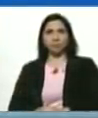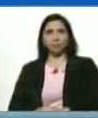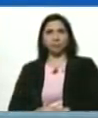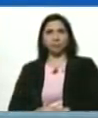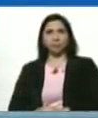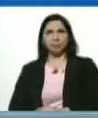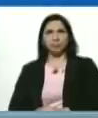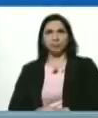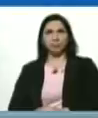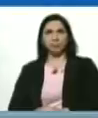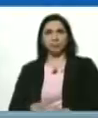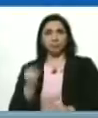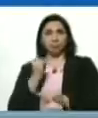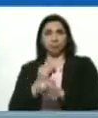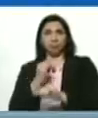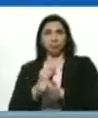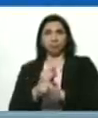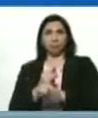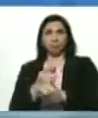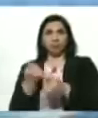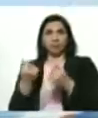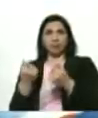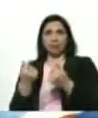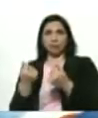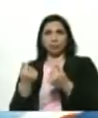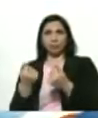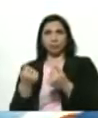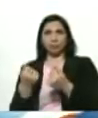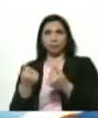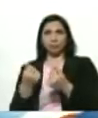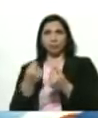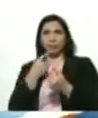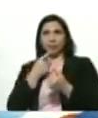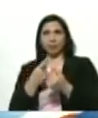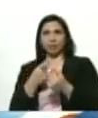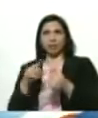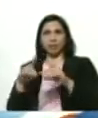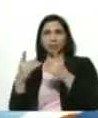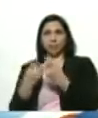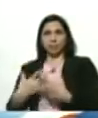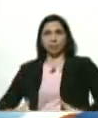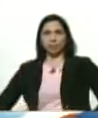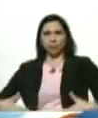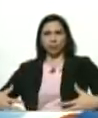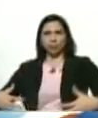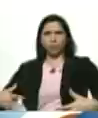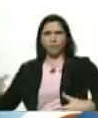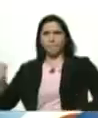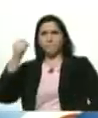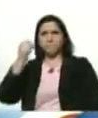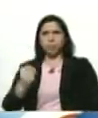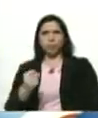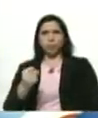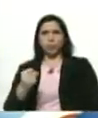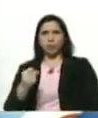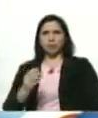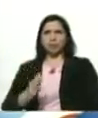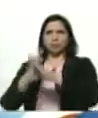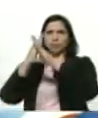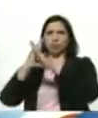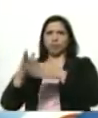una página al portal dinero dice departamento del tesoro impone sanciones a buques de